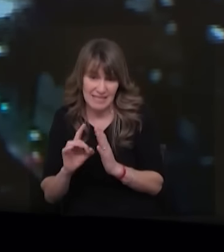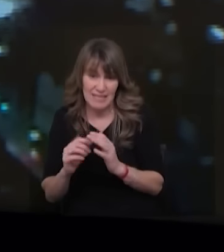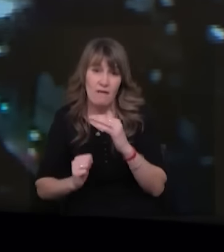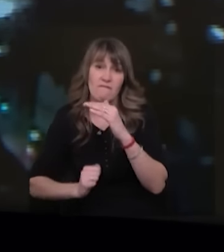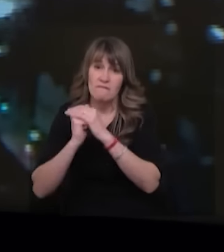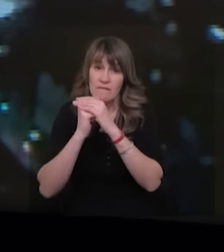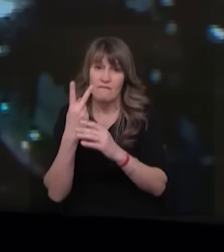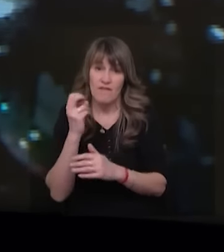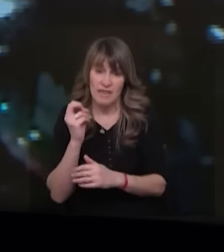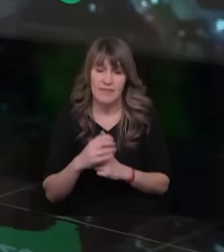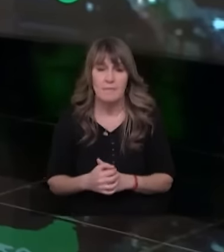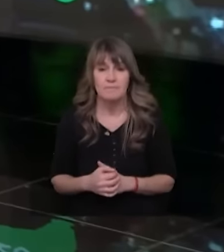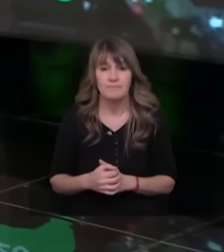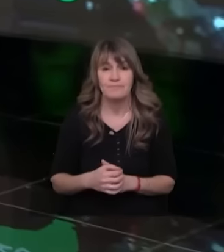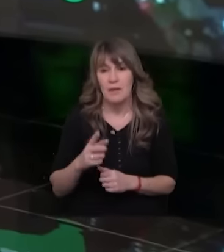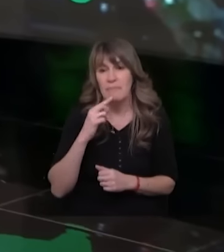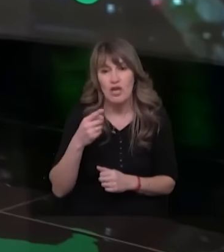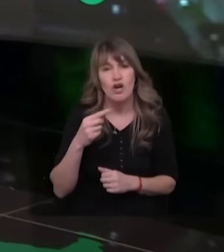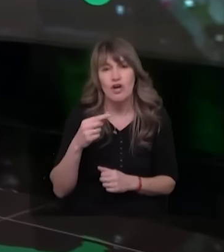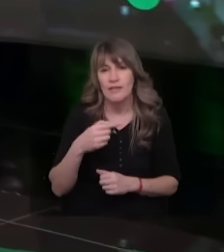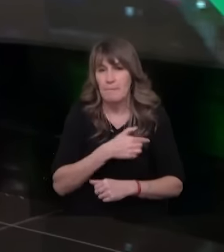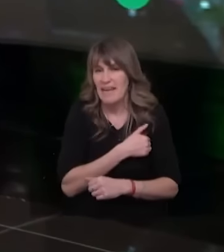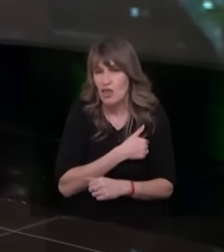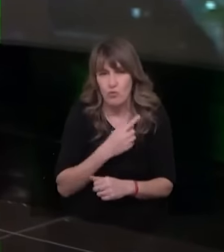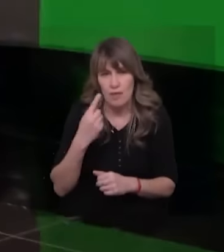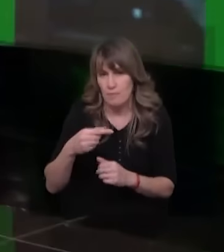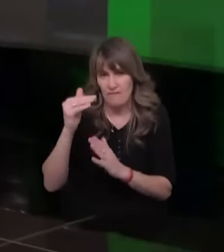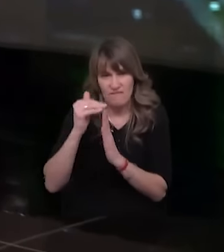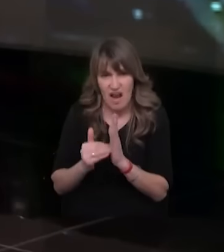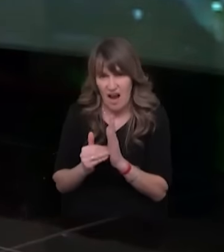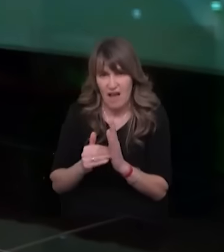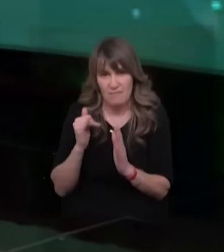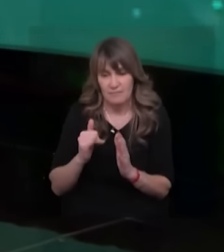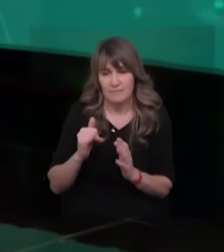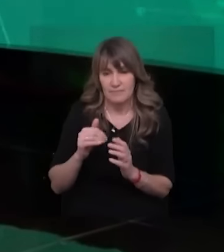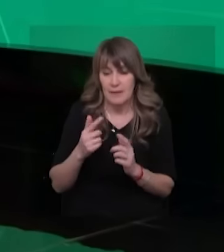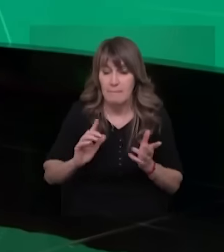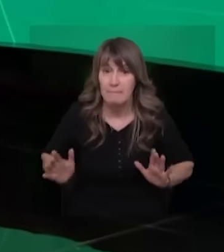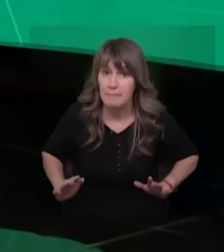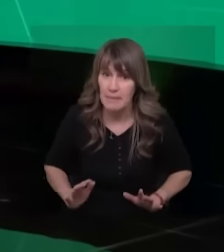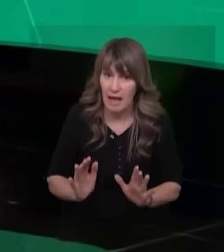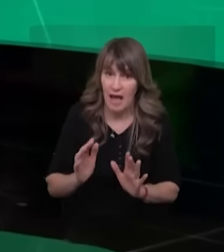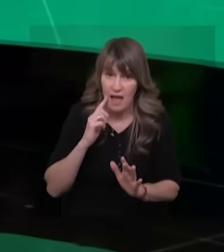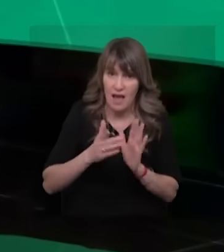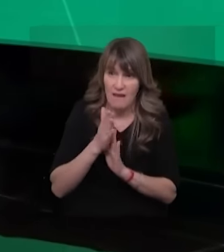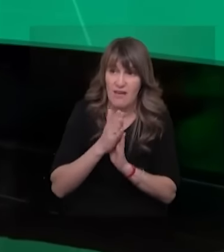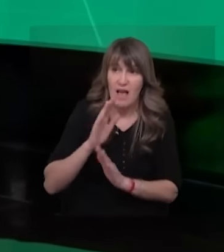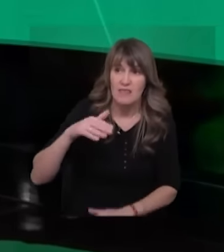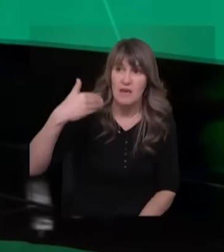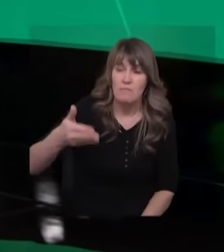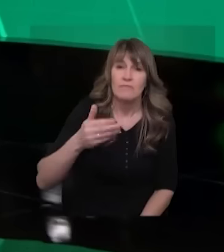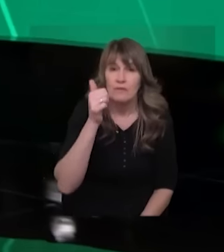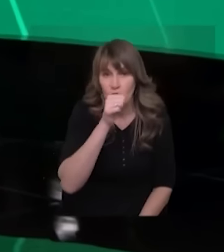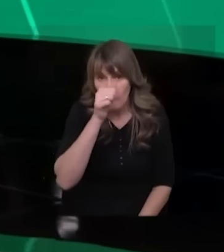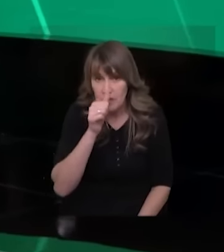grc Sí pero van a bajar la temperaturas ya lo anunciaban Así que a estar preparados porque seguramente a partir del domingo que